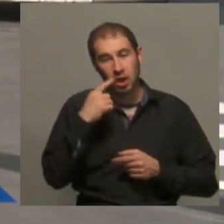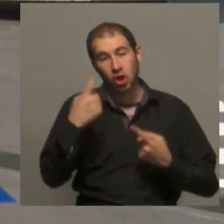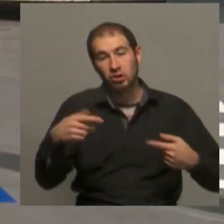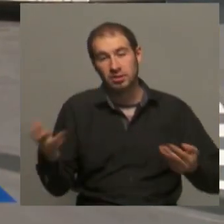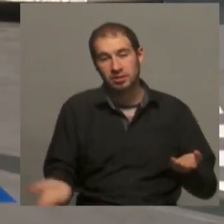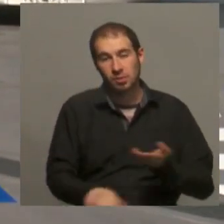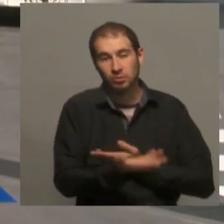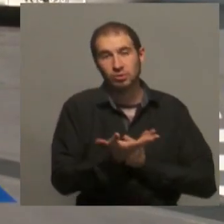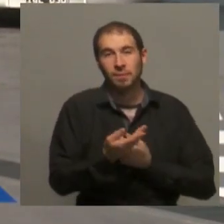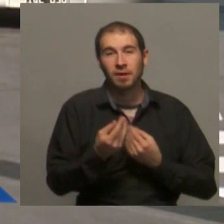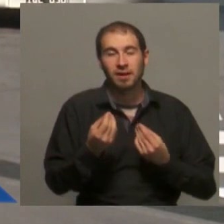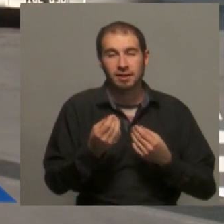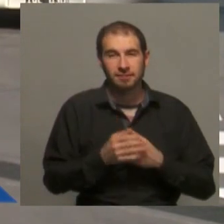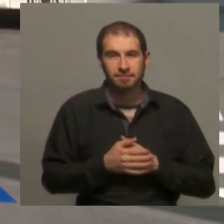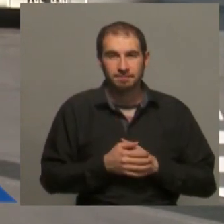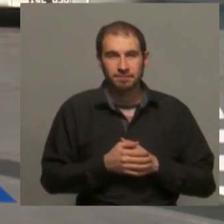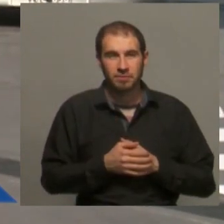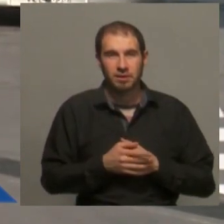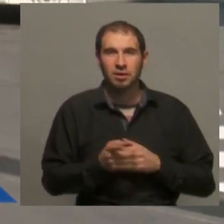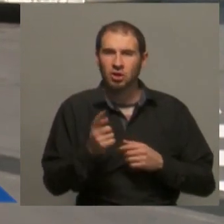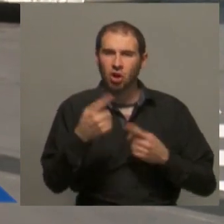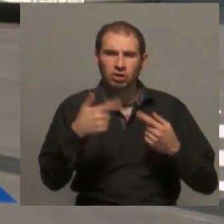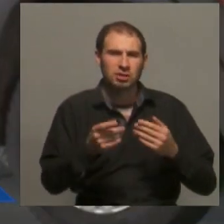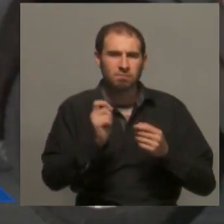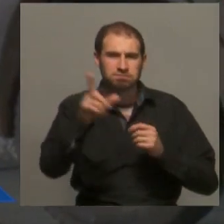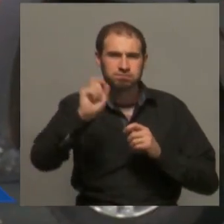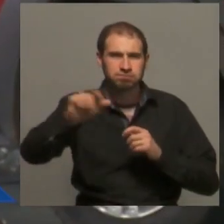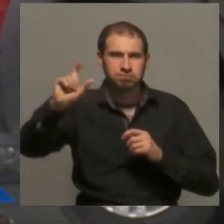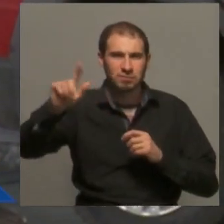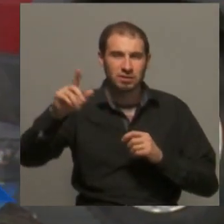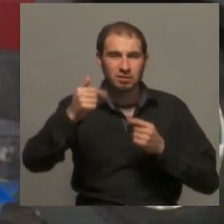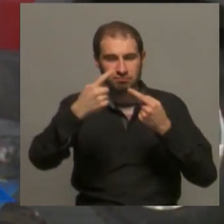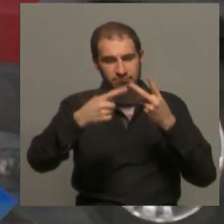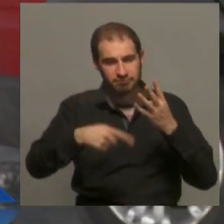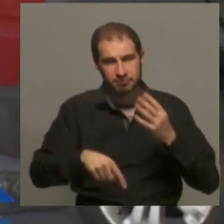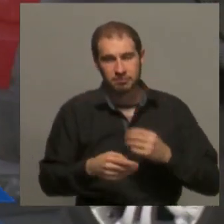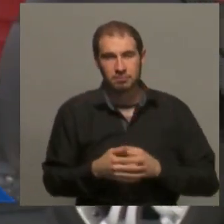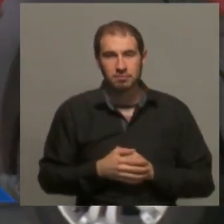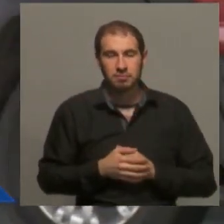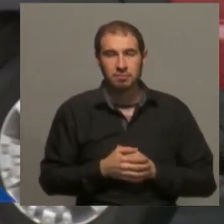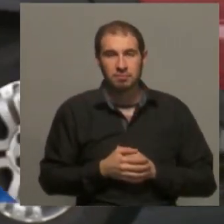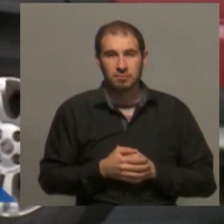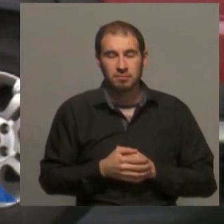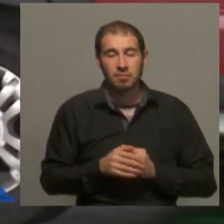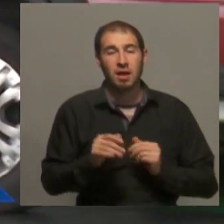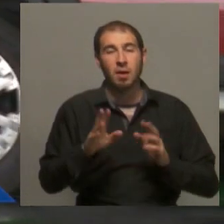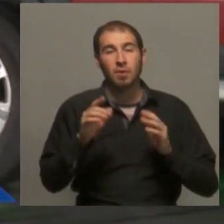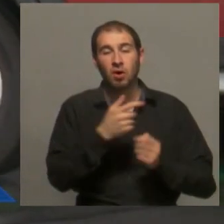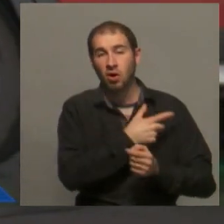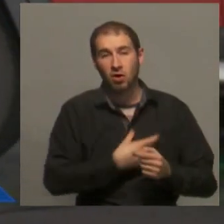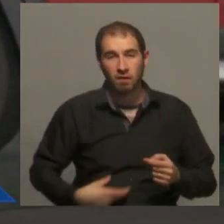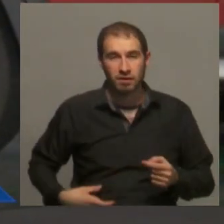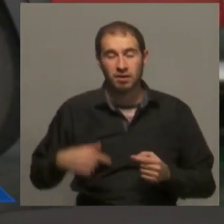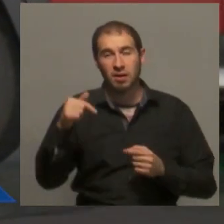compensaciones para que todo este ajuste, toda esta situación, que si bien quizás este gobierno no